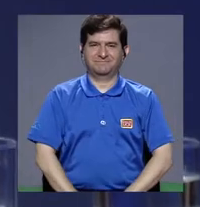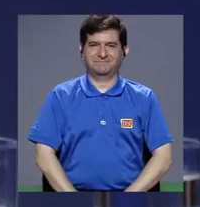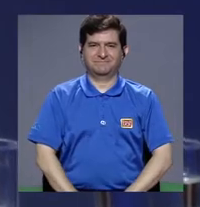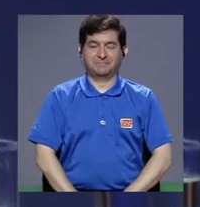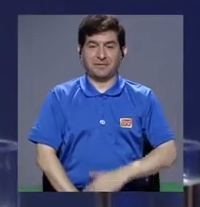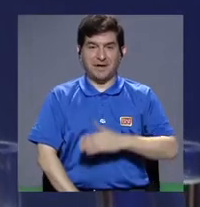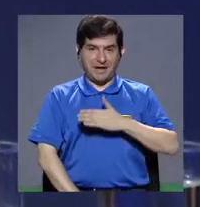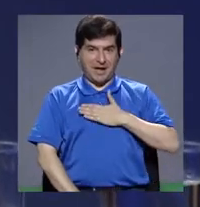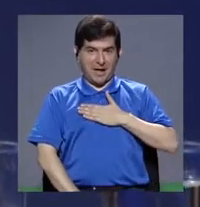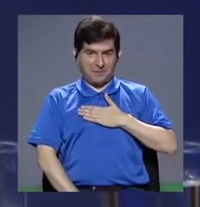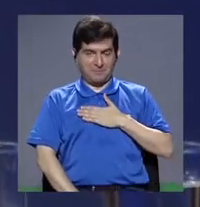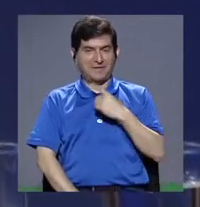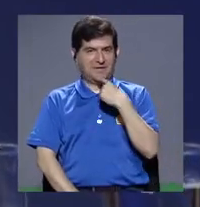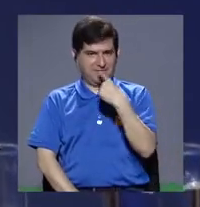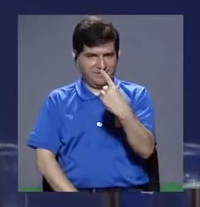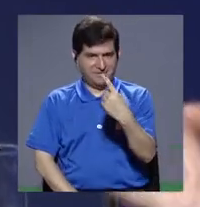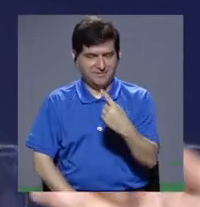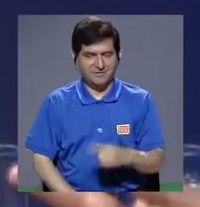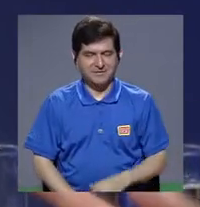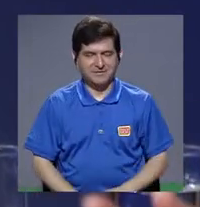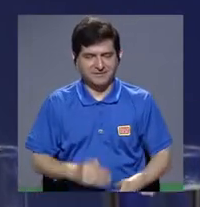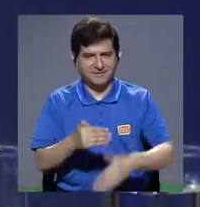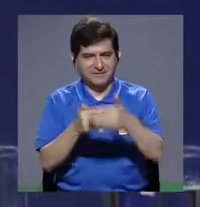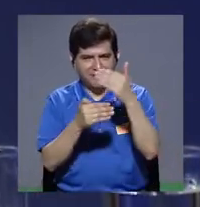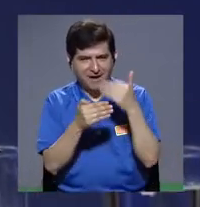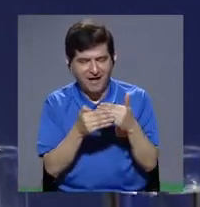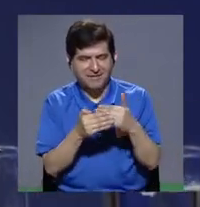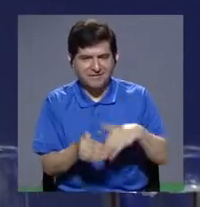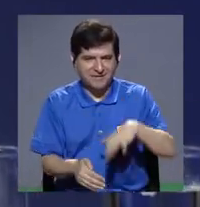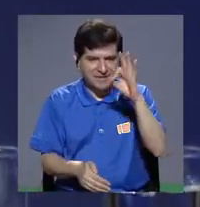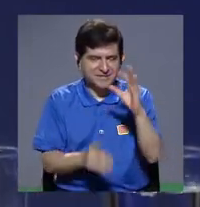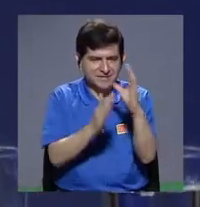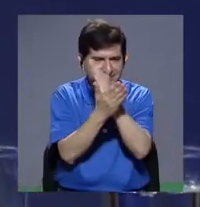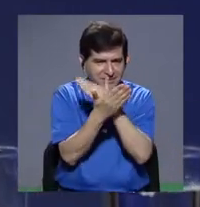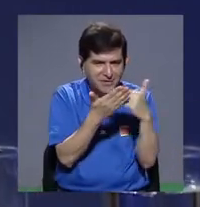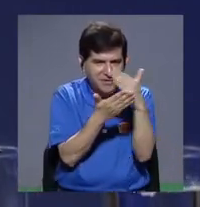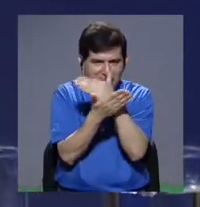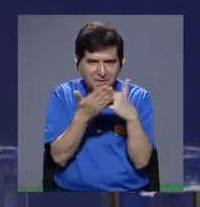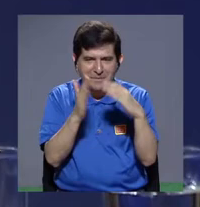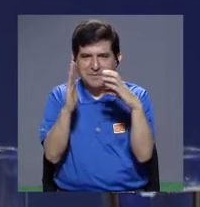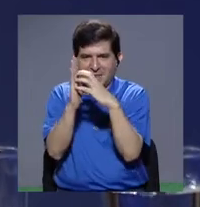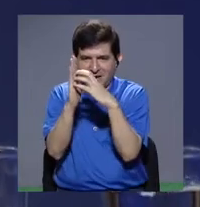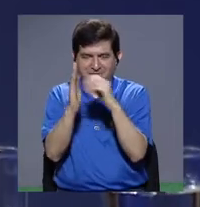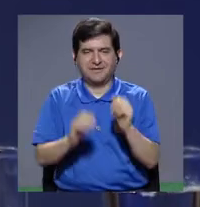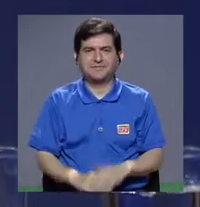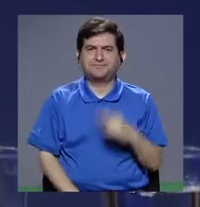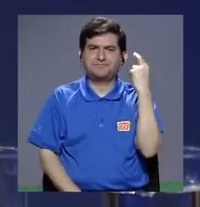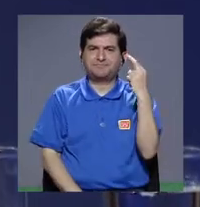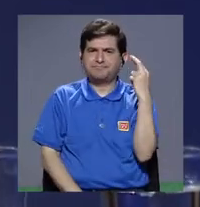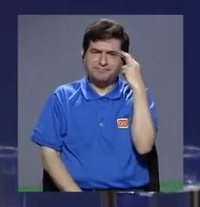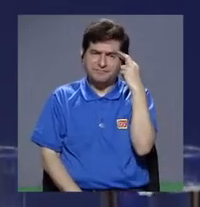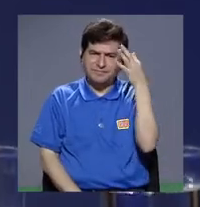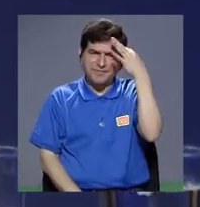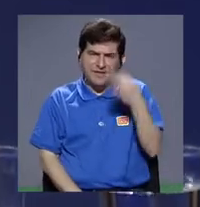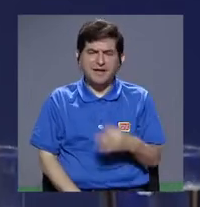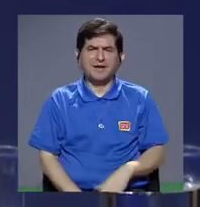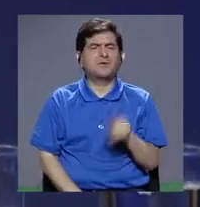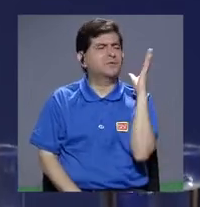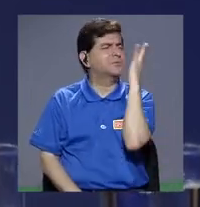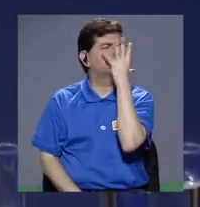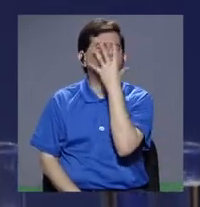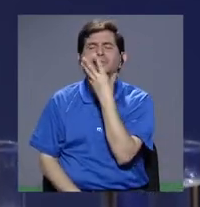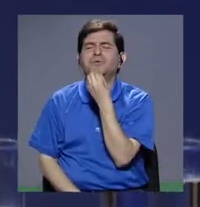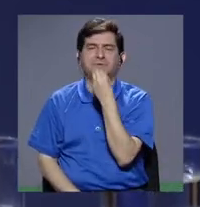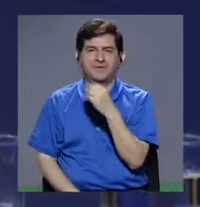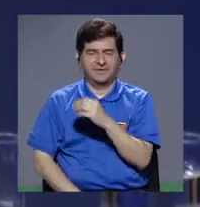bueno a mí antes debo decir que que escogí estos fragmentos de oralia porque me parece primero que son